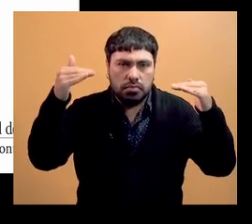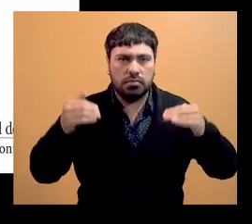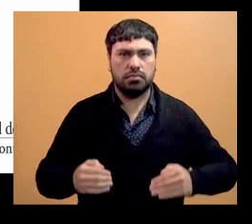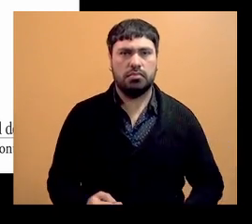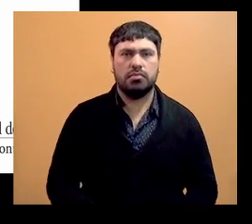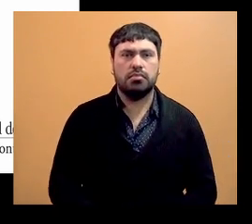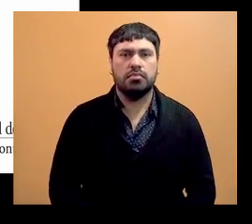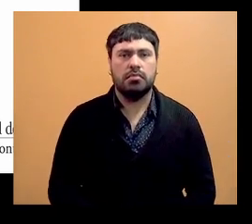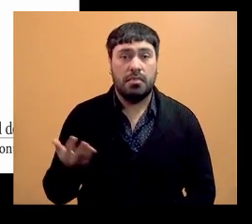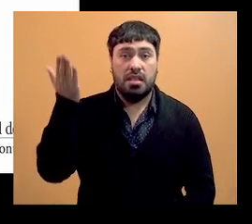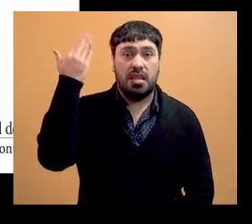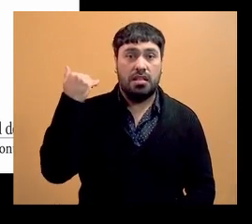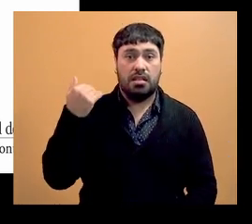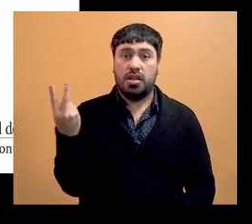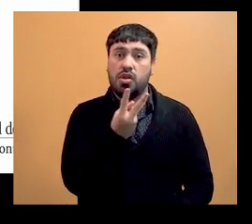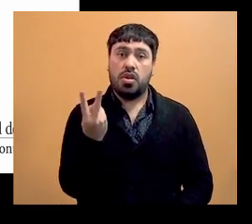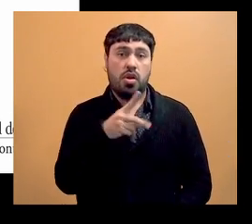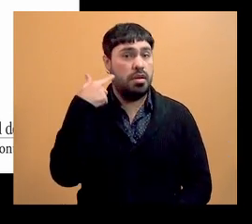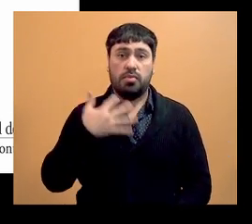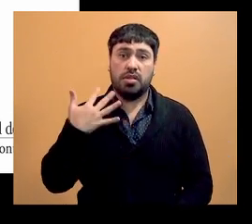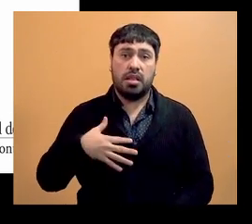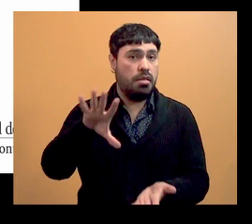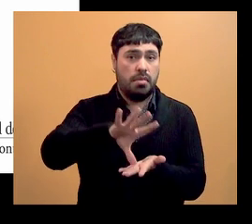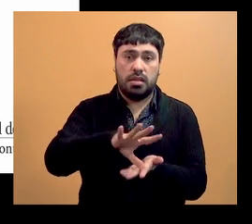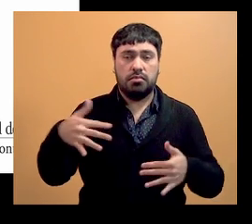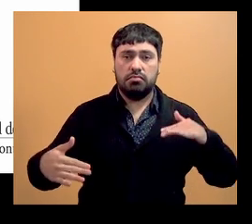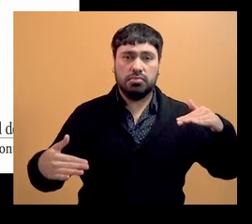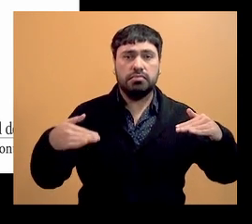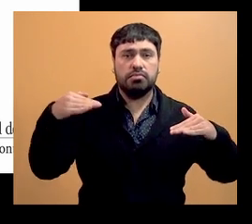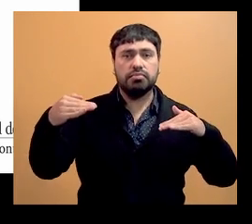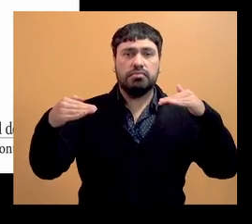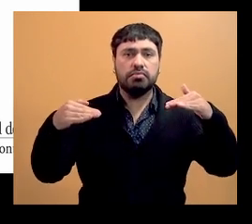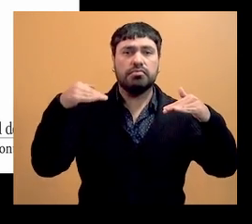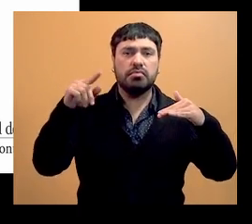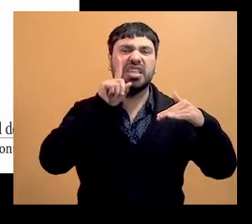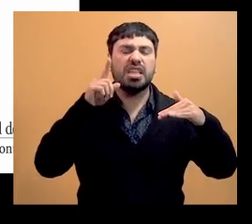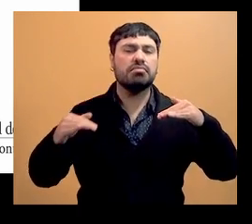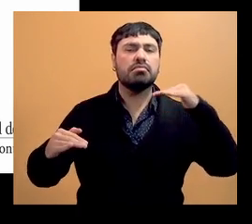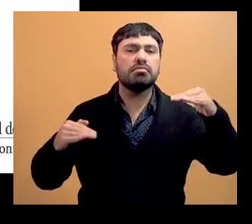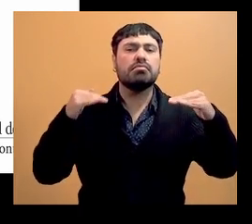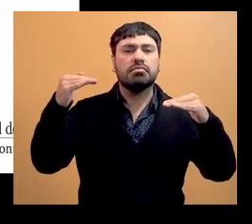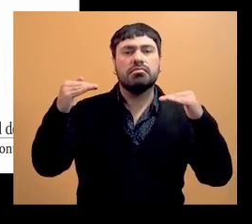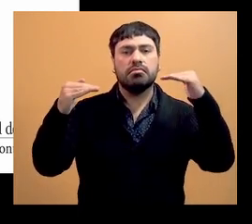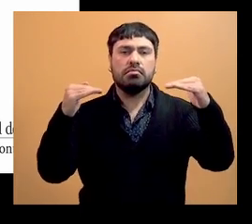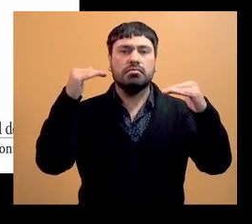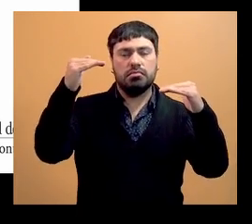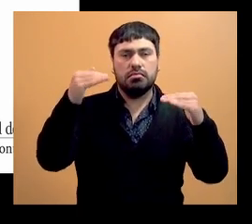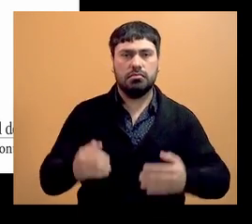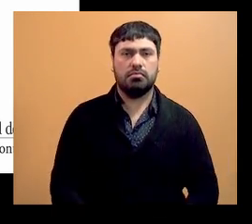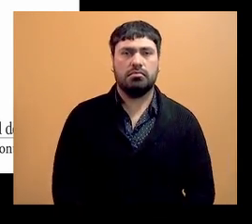momento, Estados Unidos, NASA, y lo que se conoce hoy en día como Roscosmos, pero no estoy seguro si se llama así durante la